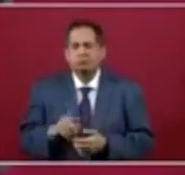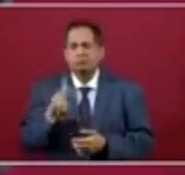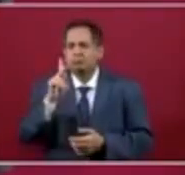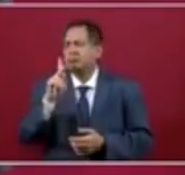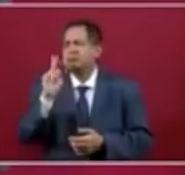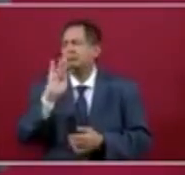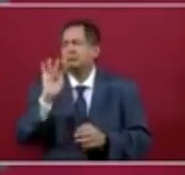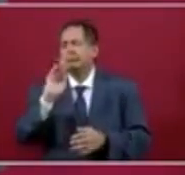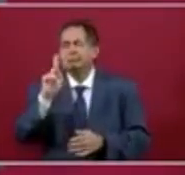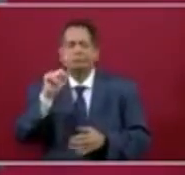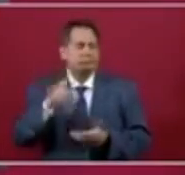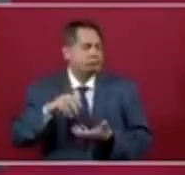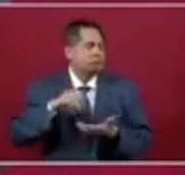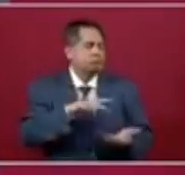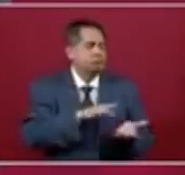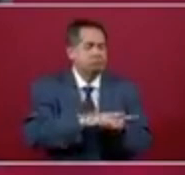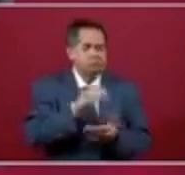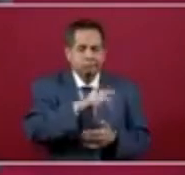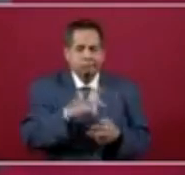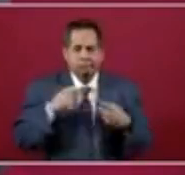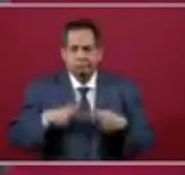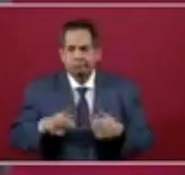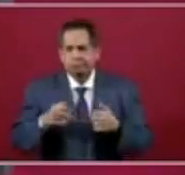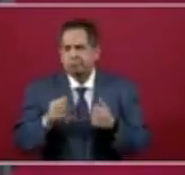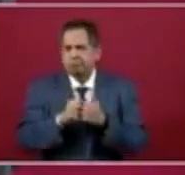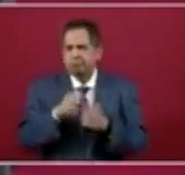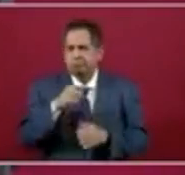apoyar a personas